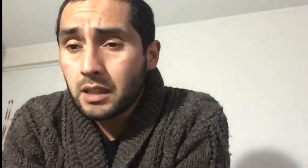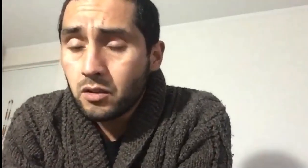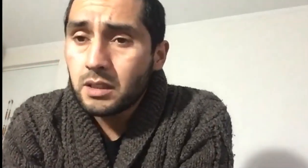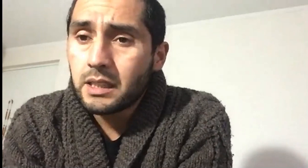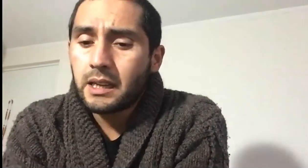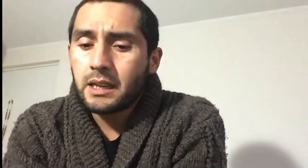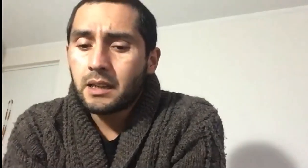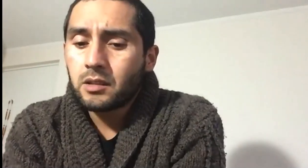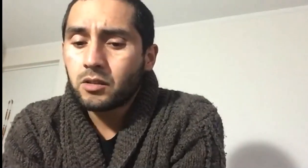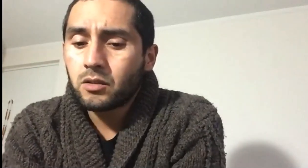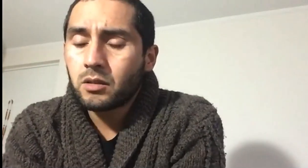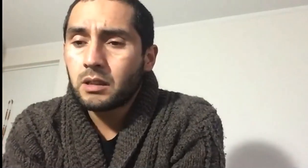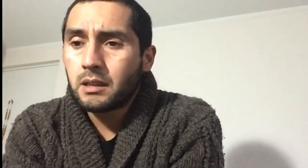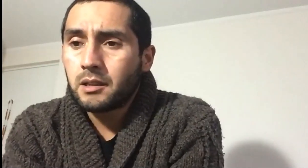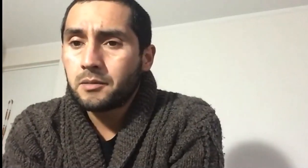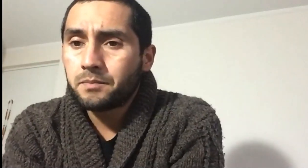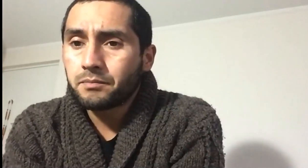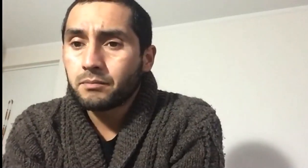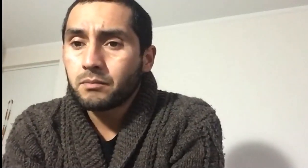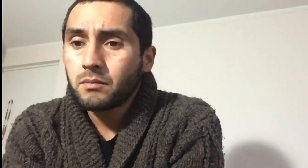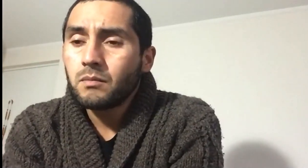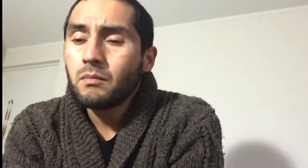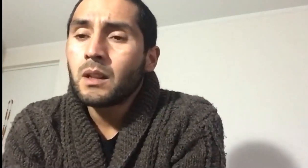algunos años ya son